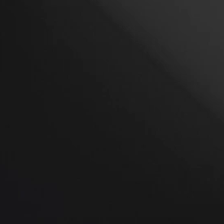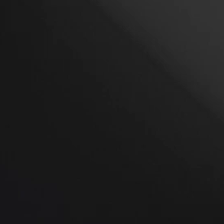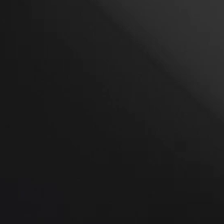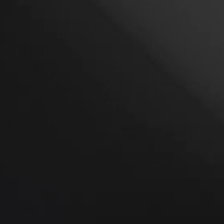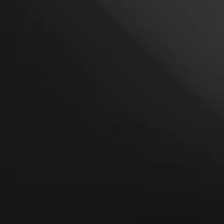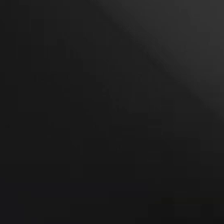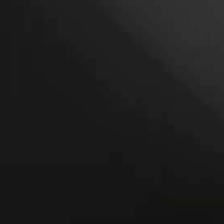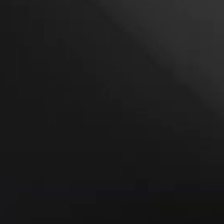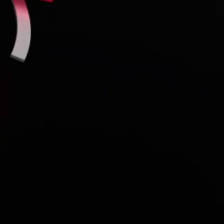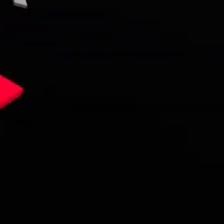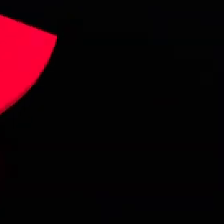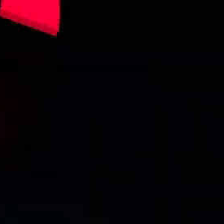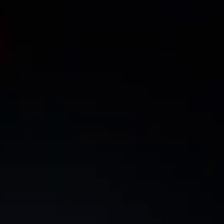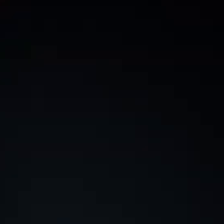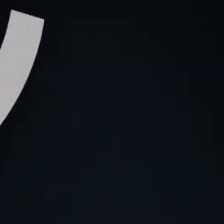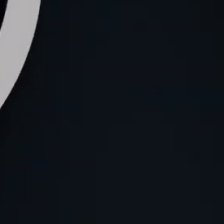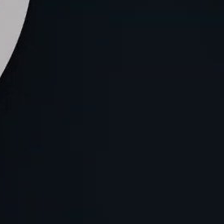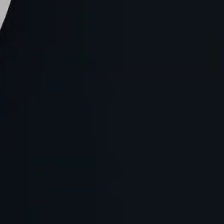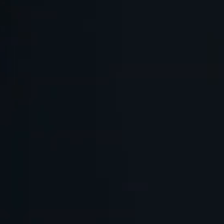ah